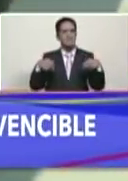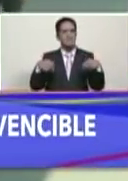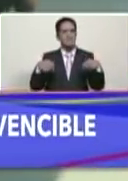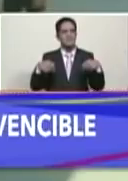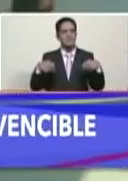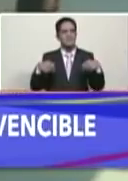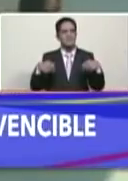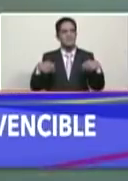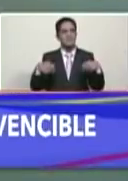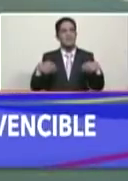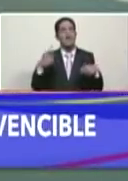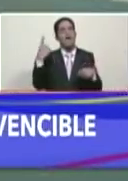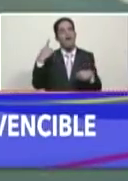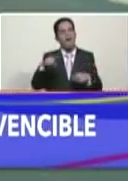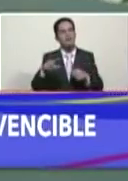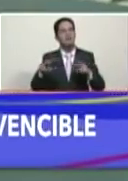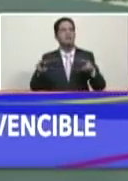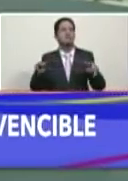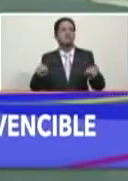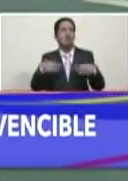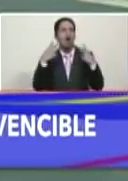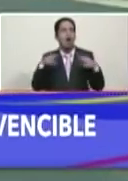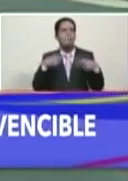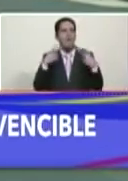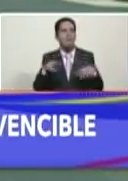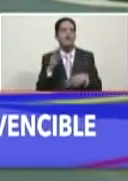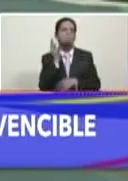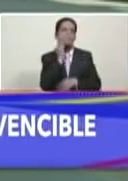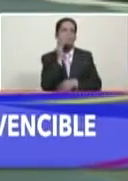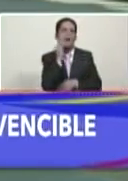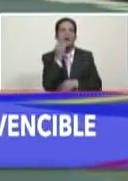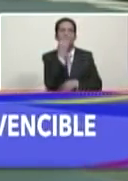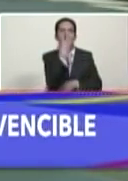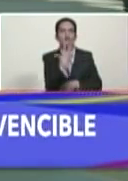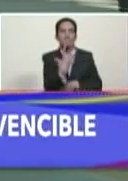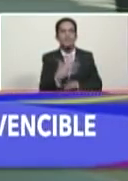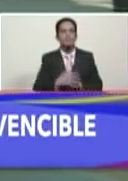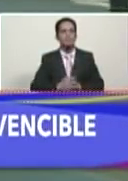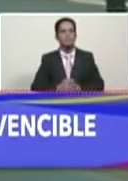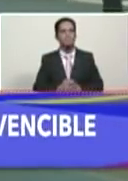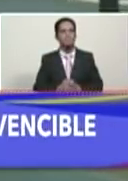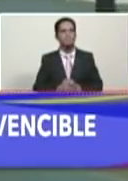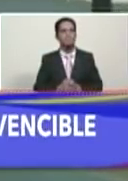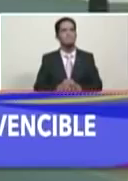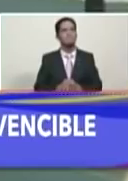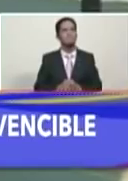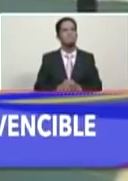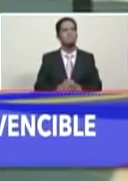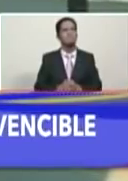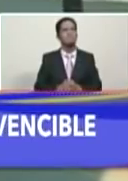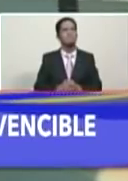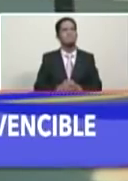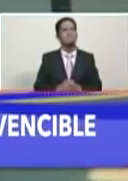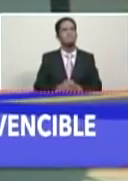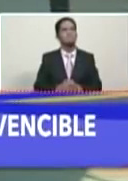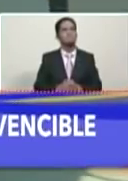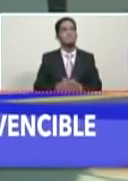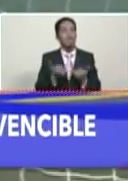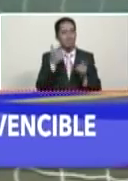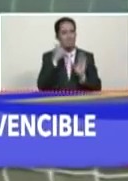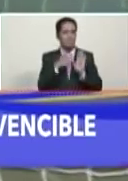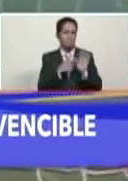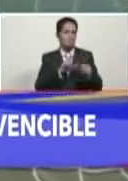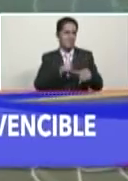encuentra Comedor Escuela Mama Rosa, presidente. Bueno, ahí tenemos, presidente. Ahorita le mostramos los comedores,